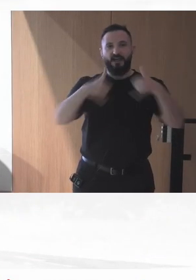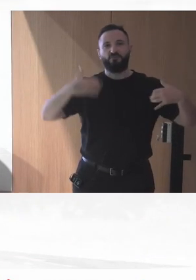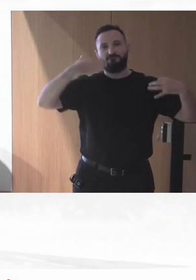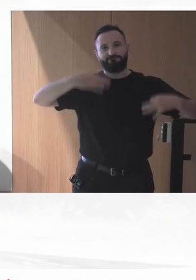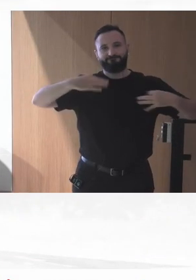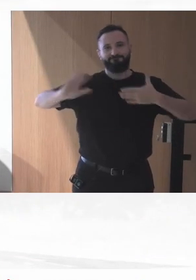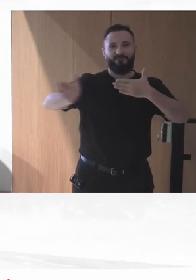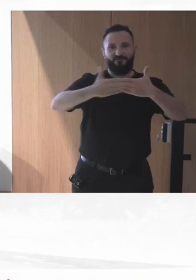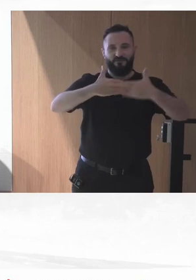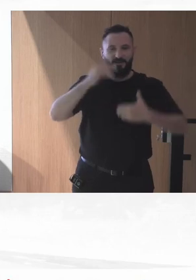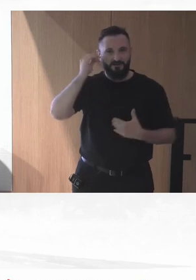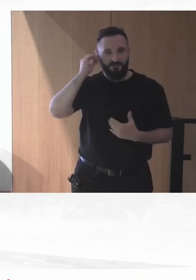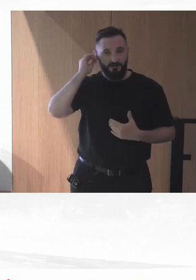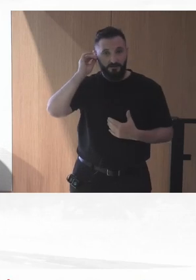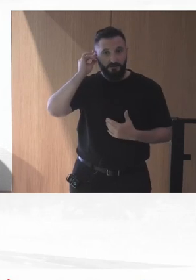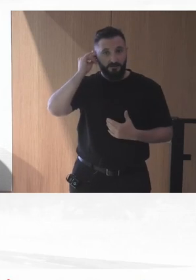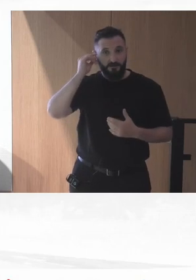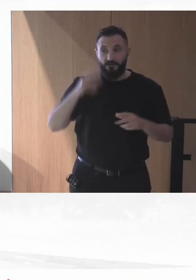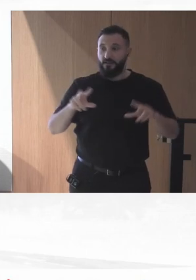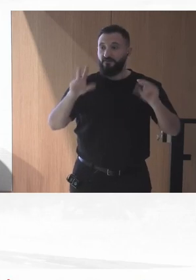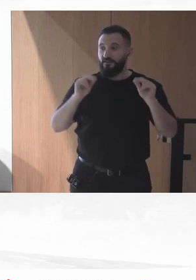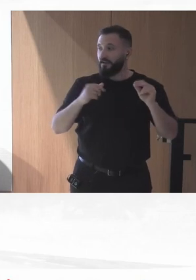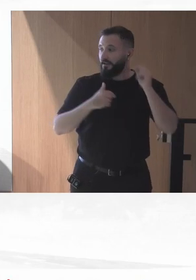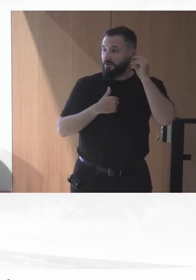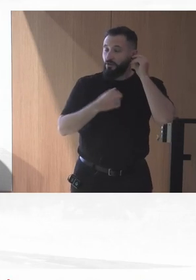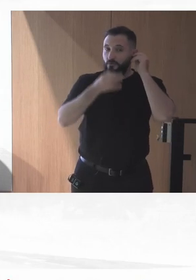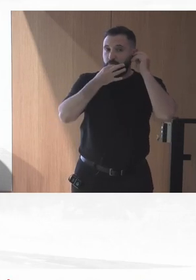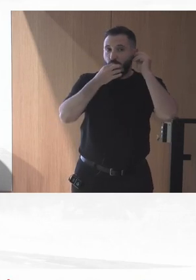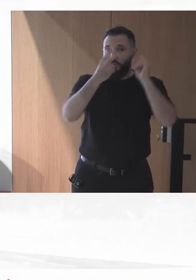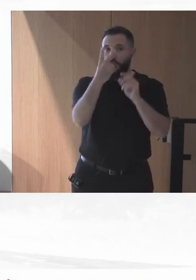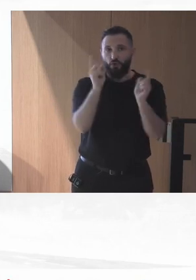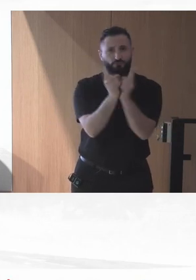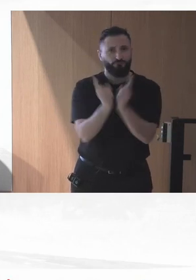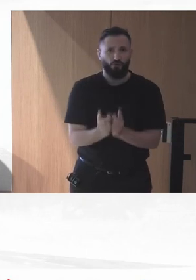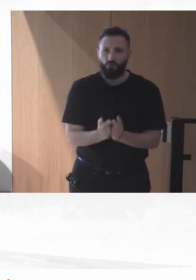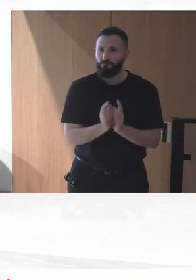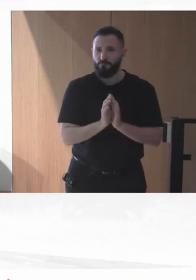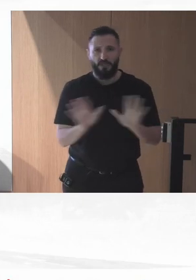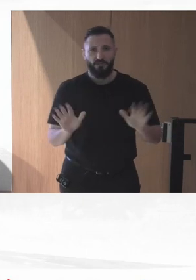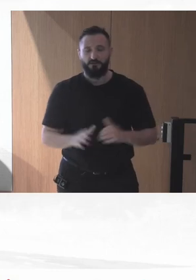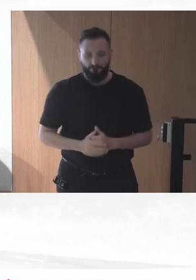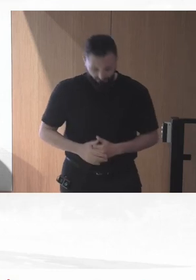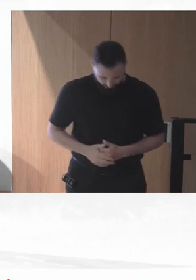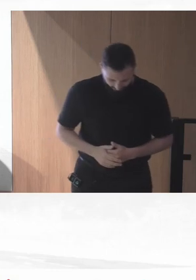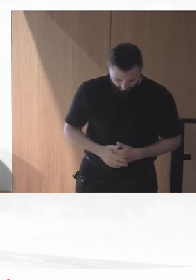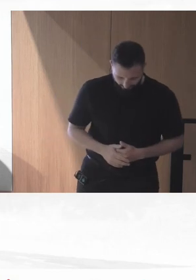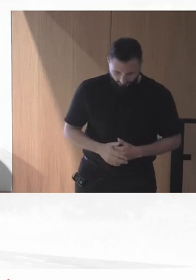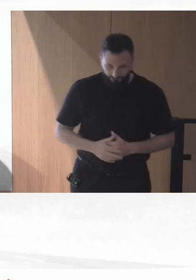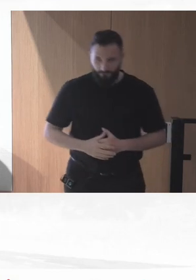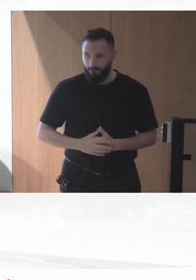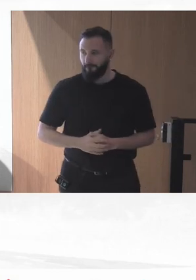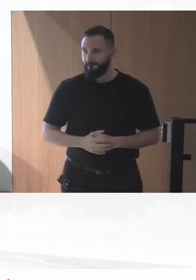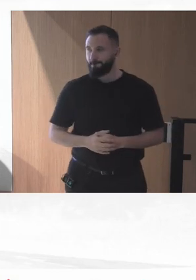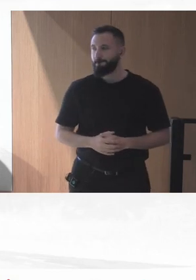del evento. Y luego yo voy a hacer dos anuncios muy breves, cuestiones puramente administrativas.